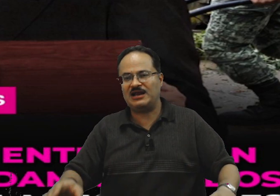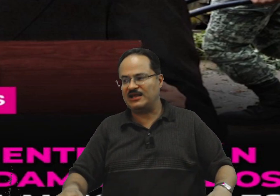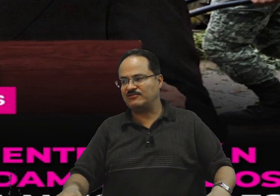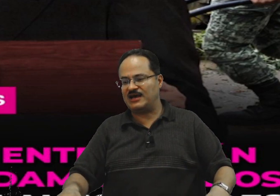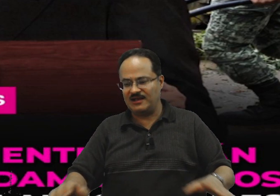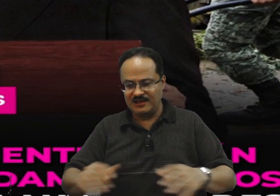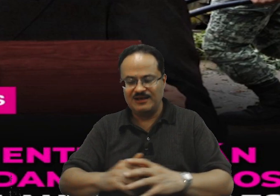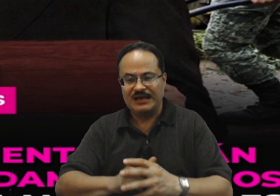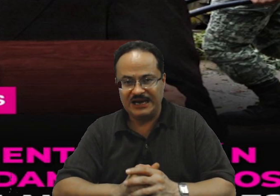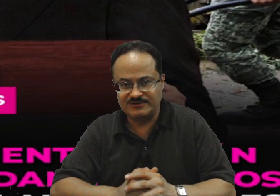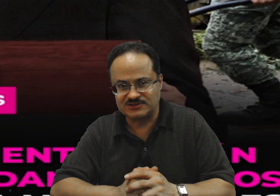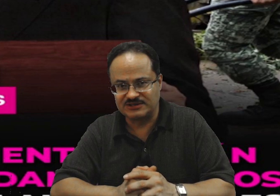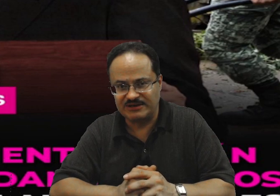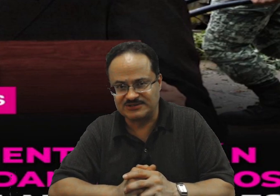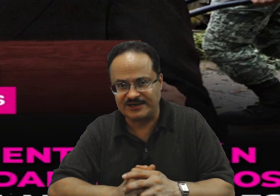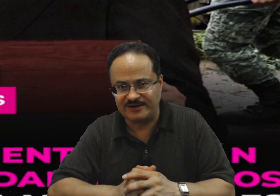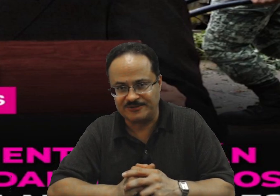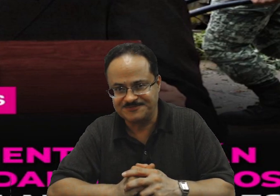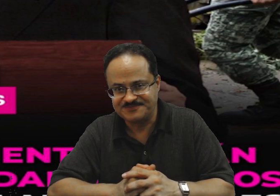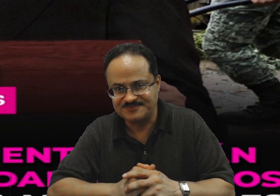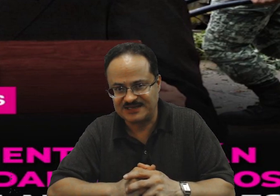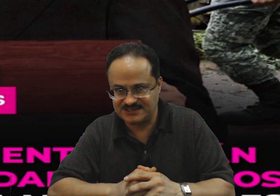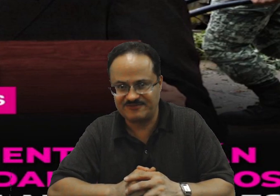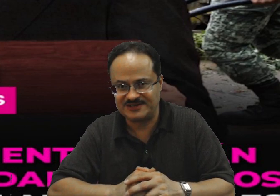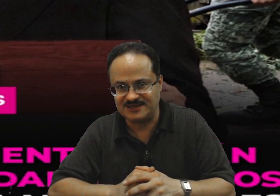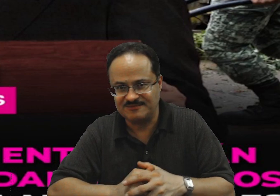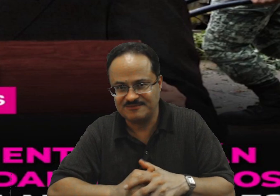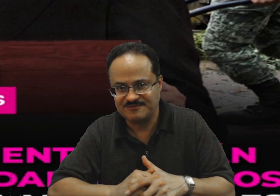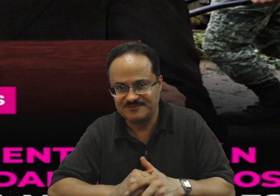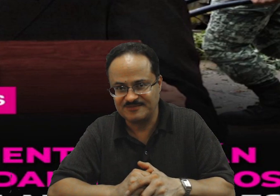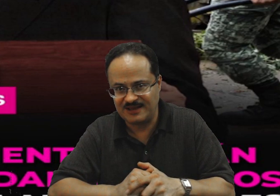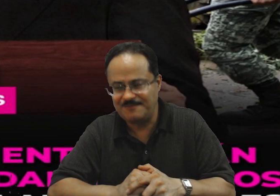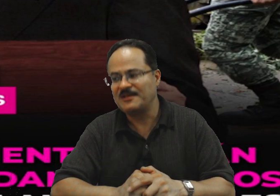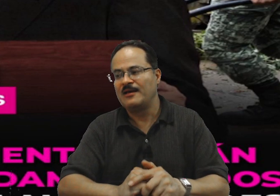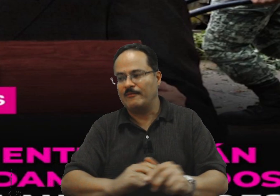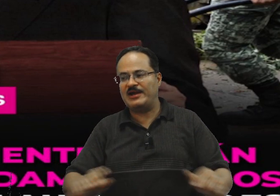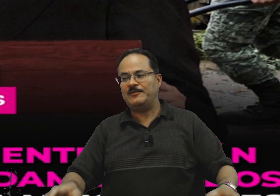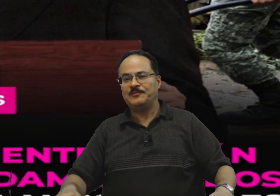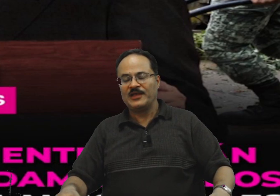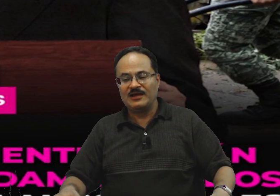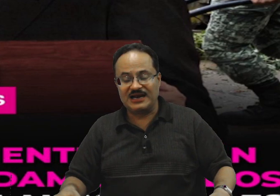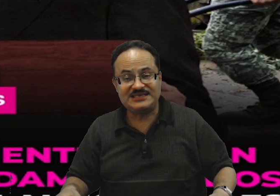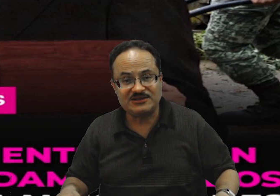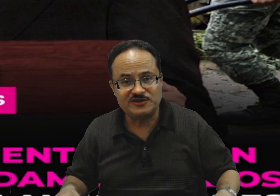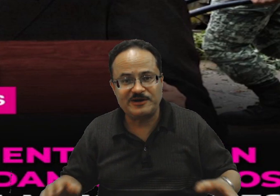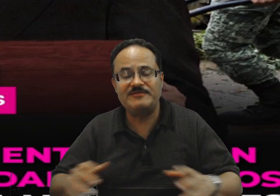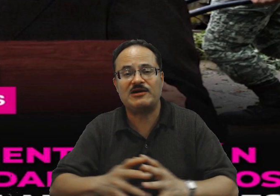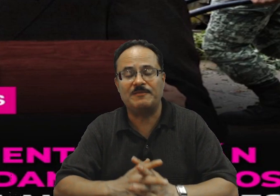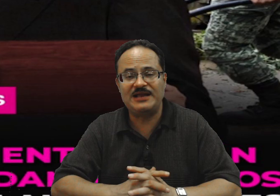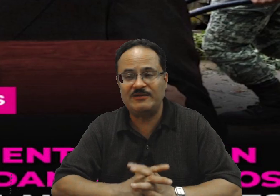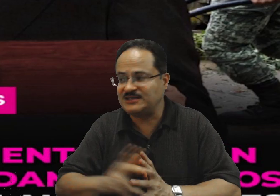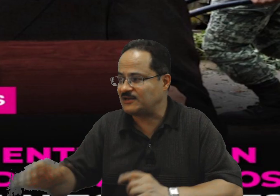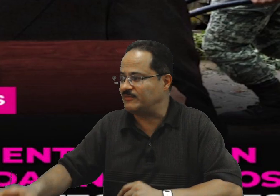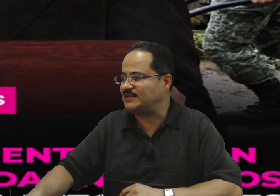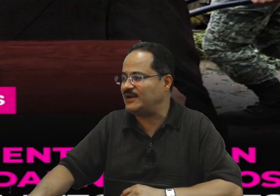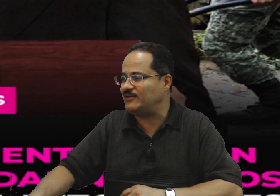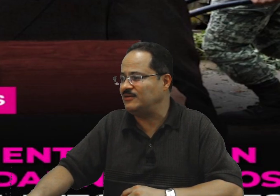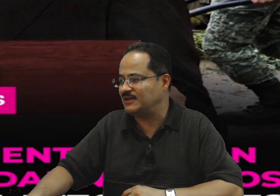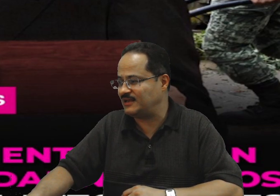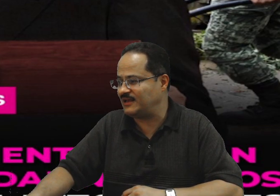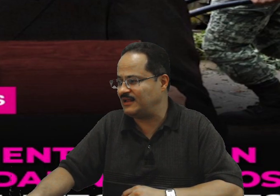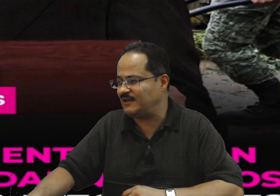apoyar y ayudar a nuestros hermanos de Guerrero Así de fácil Eh bueno gracias a todos por haberme acompañado en este